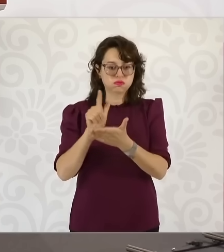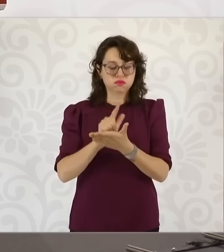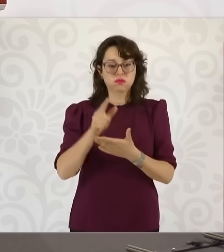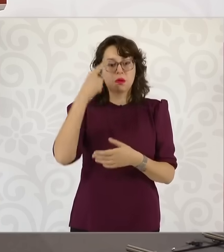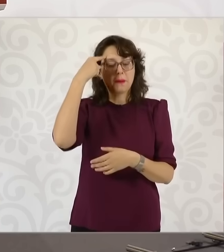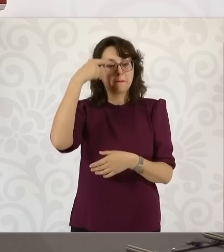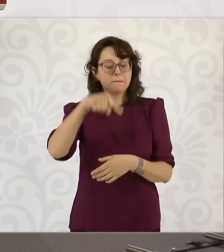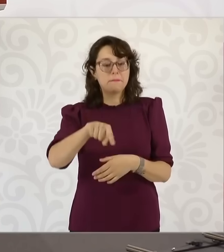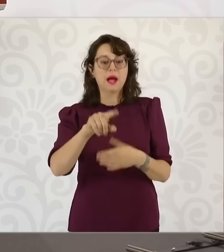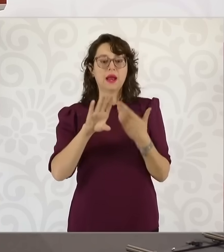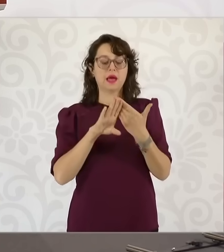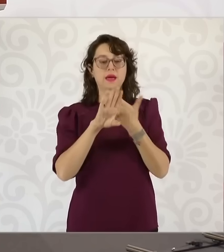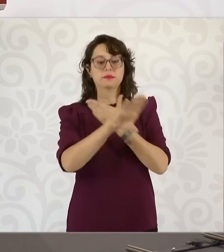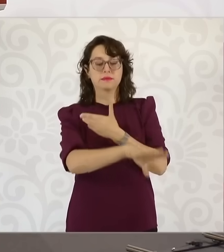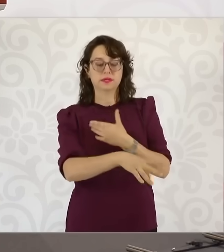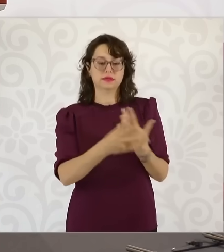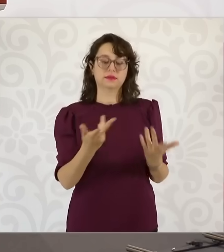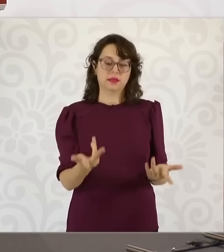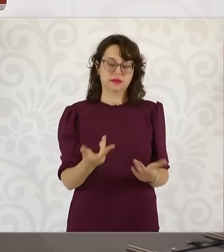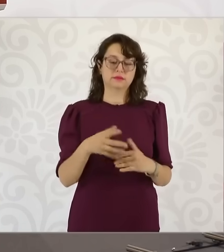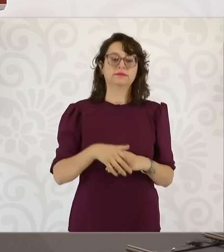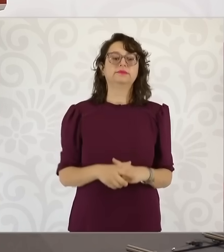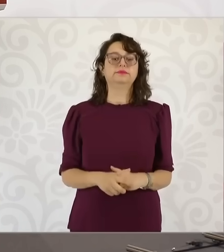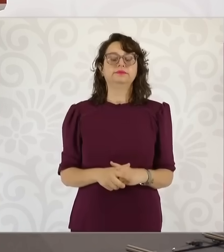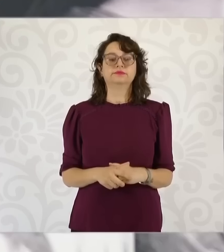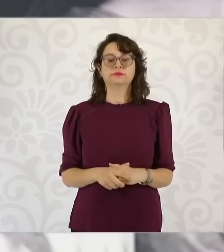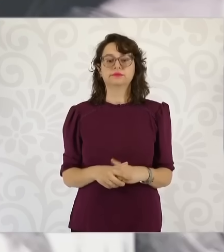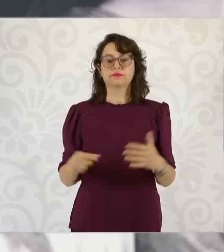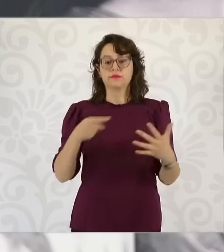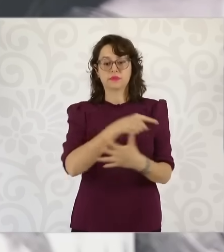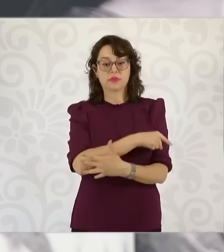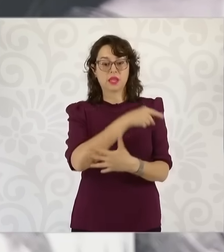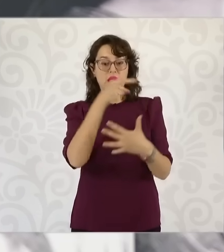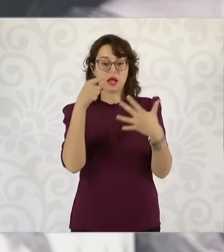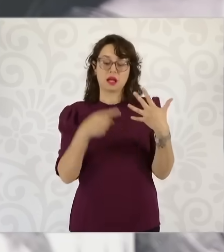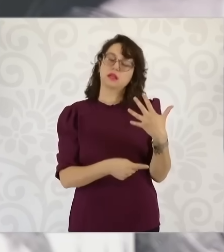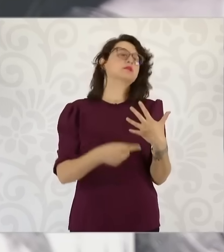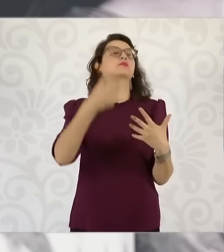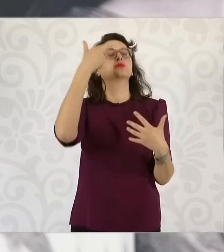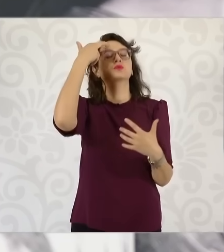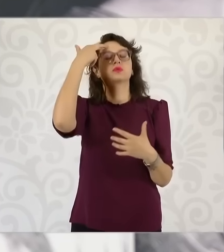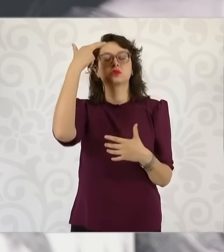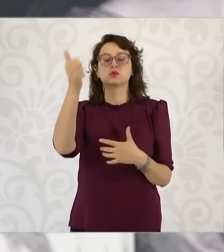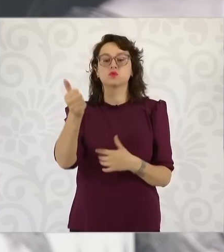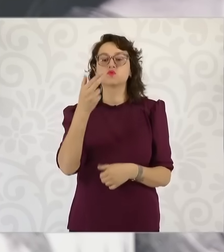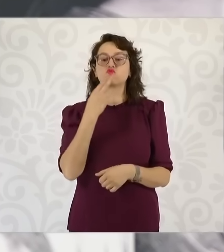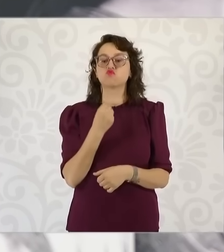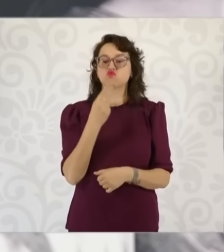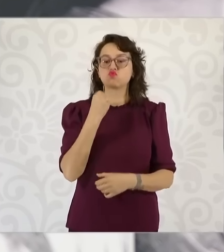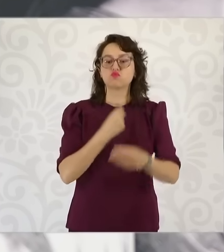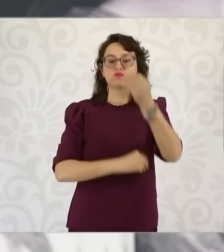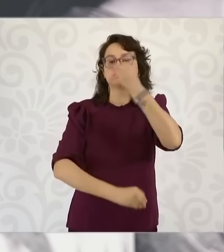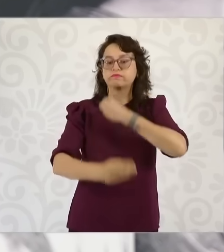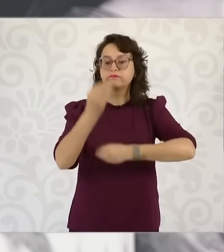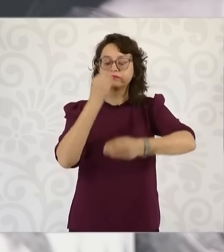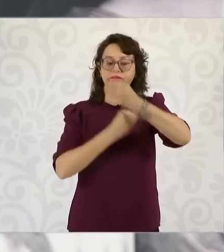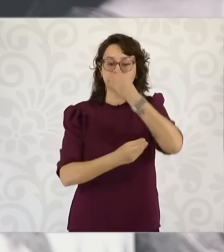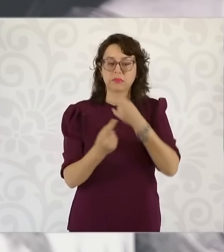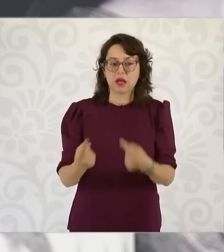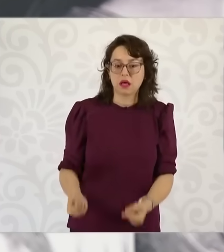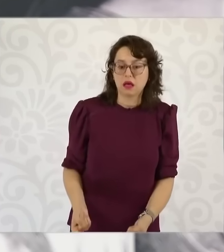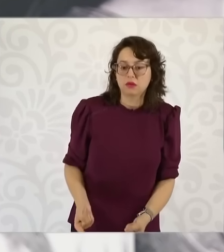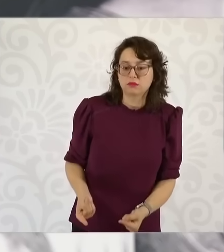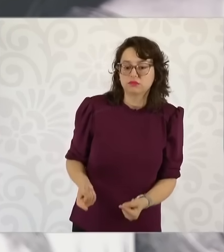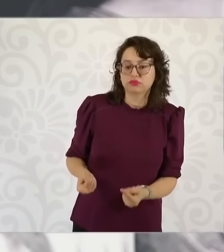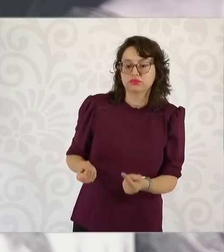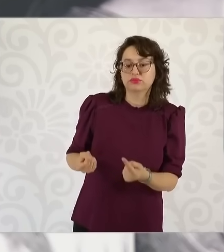la presencia de caries. Entonces, por todos esos factores, el consumir azúcar desde niños